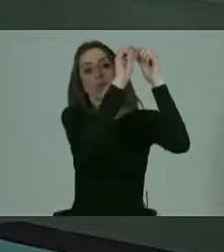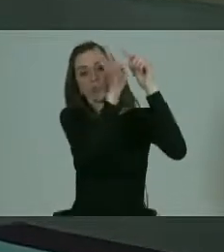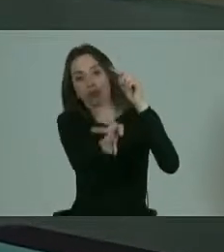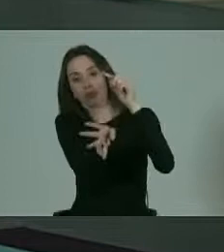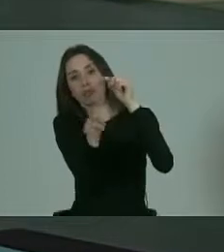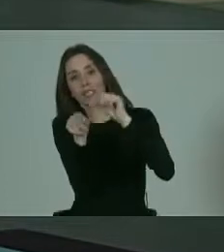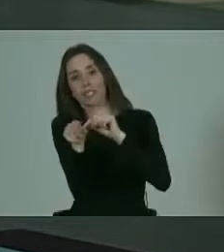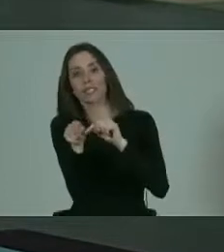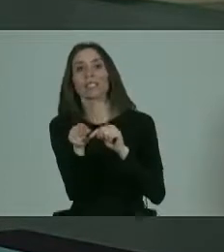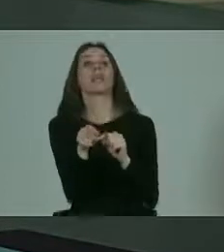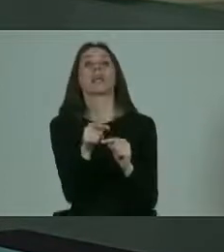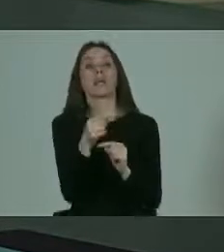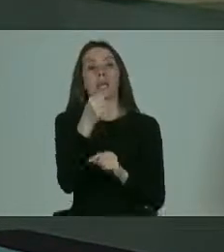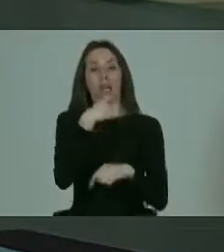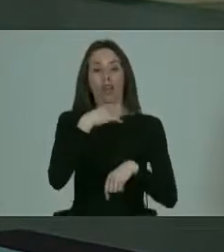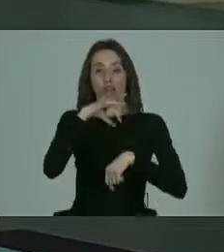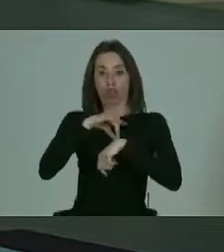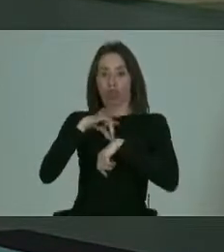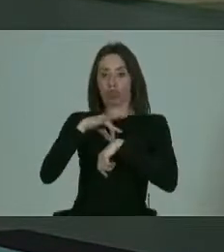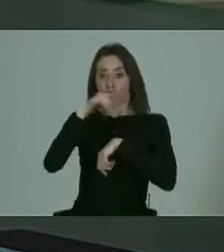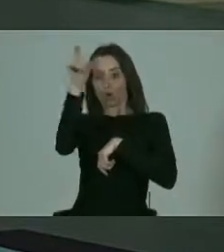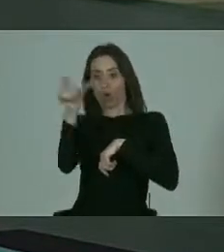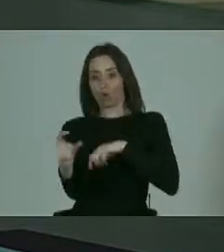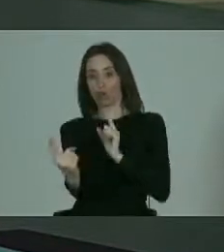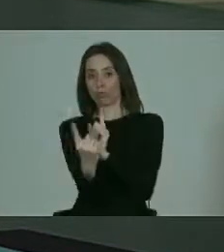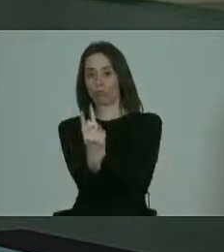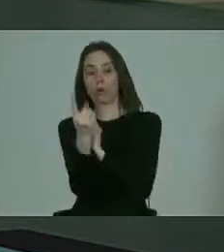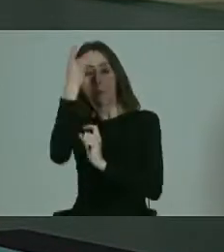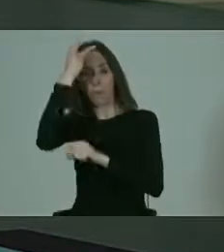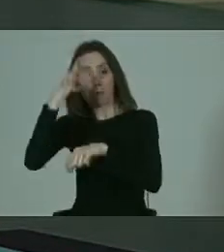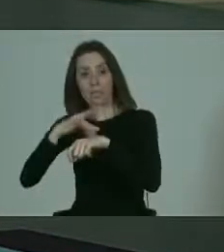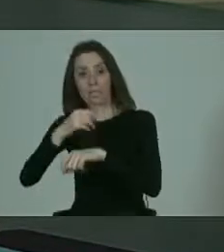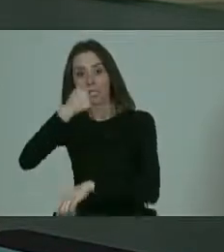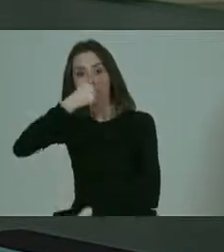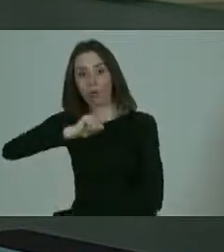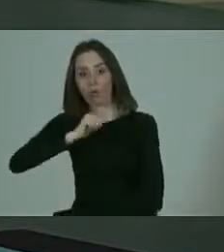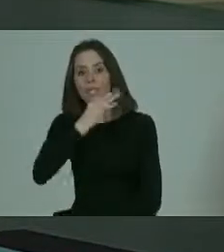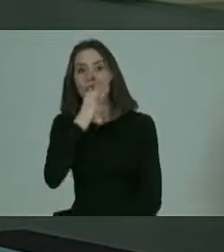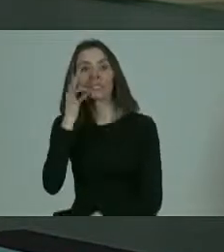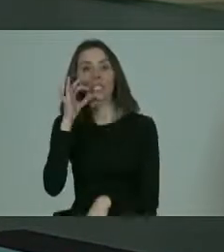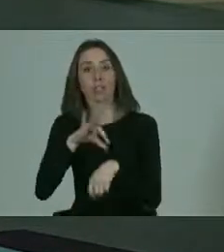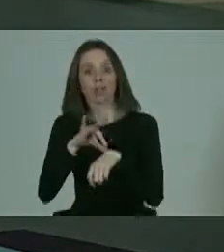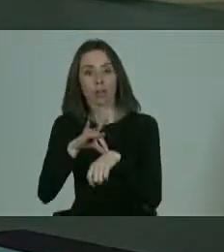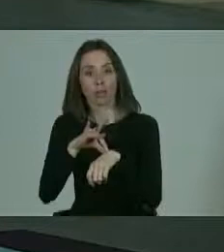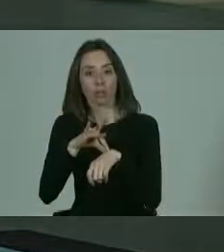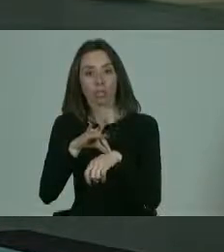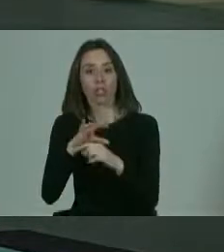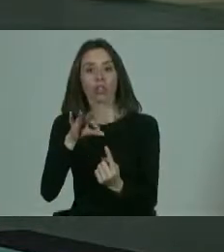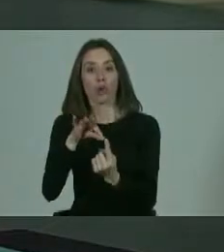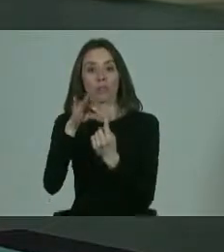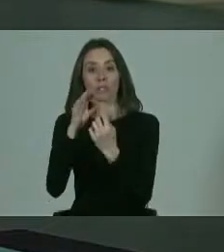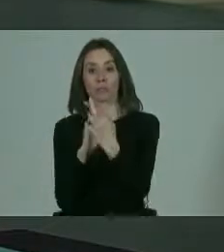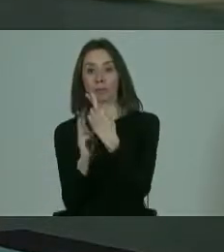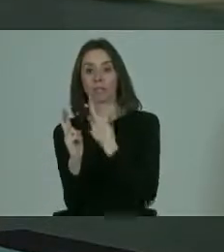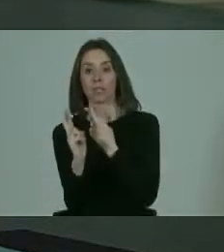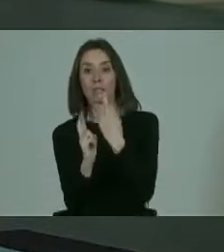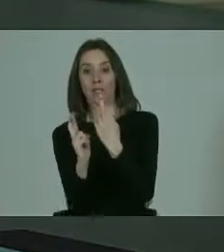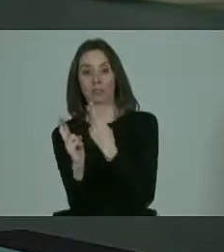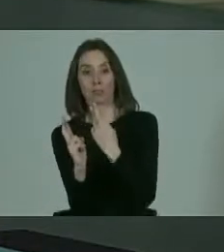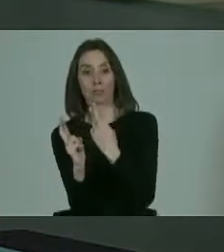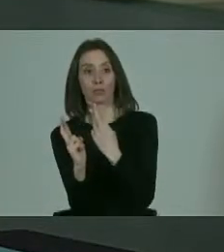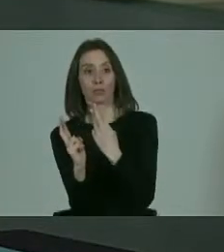basado en la confidencialidad para esto estaba el secreto médico el eje nuclear de la relación asistencial